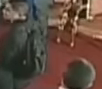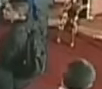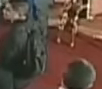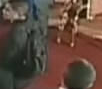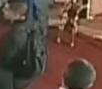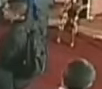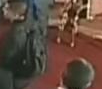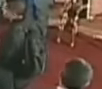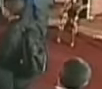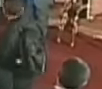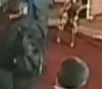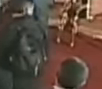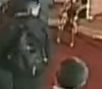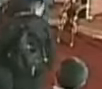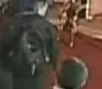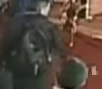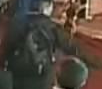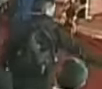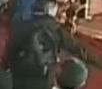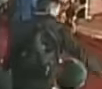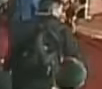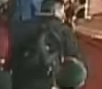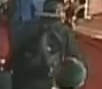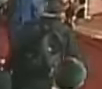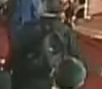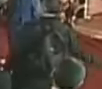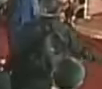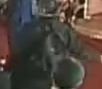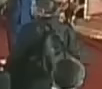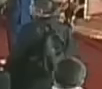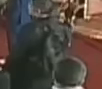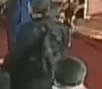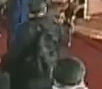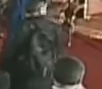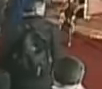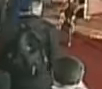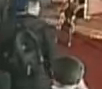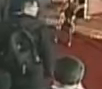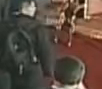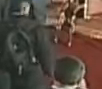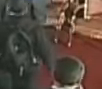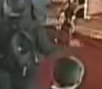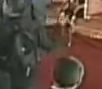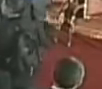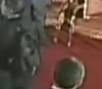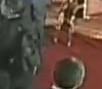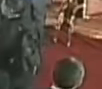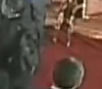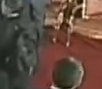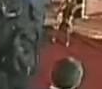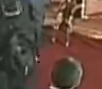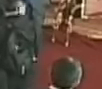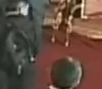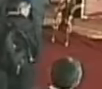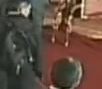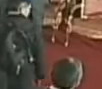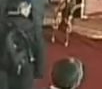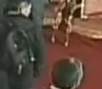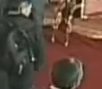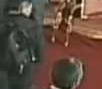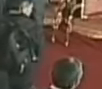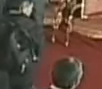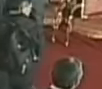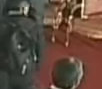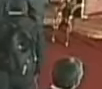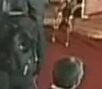autoridades, gobernadores, ministros, a sumarse a la defensa de nuestro esequivo, así como también en todos los